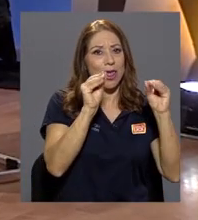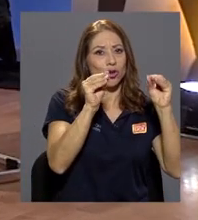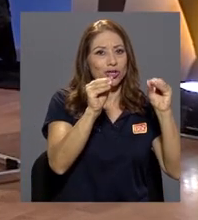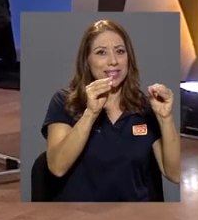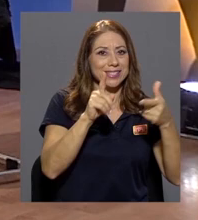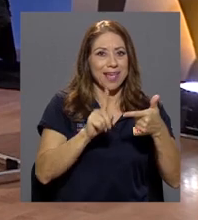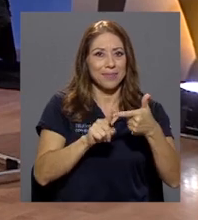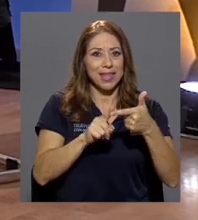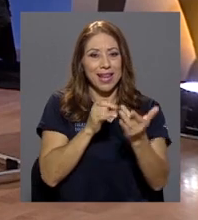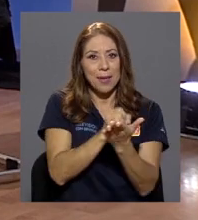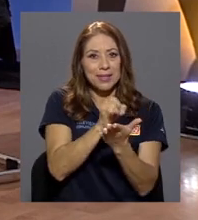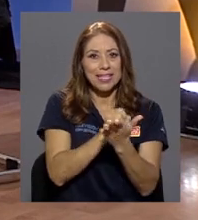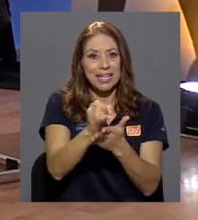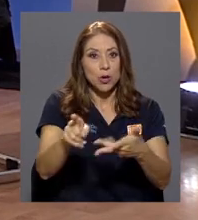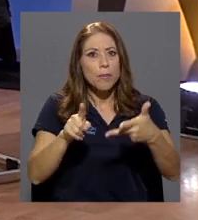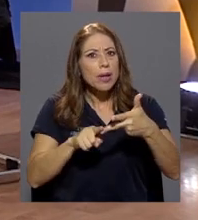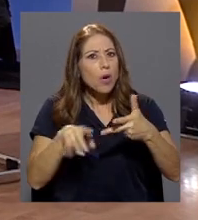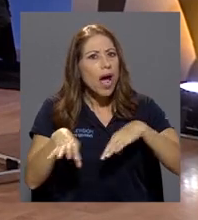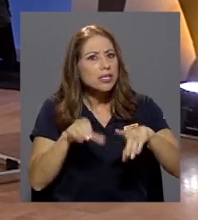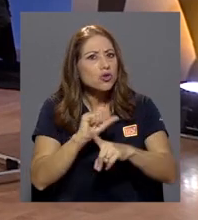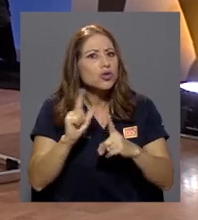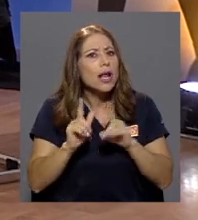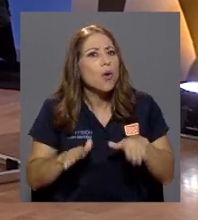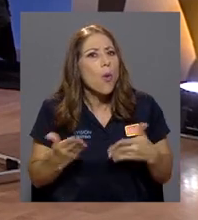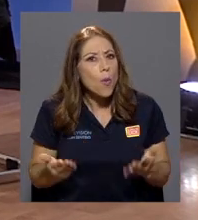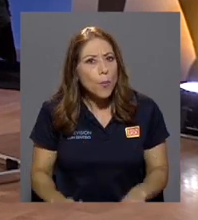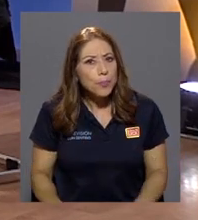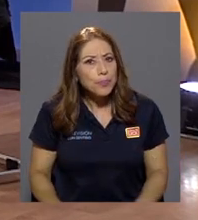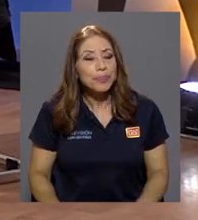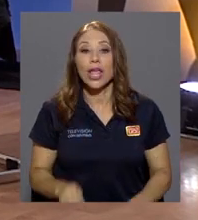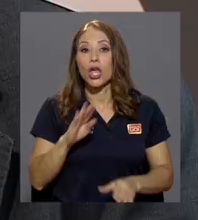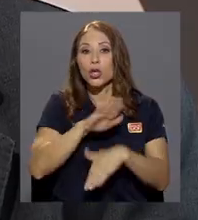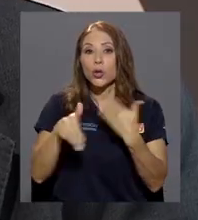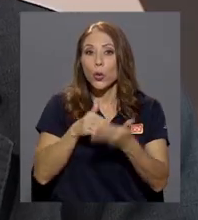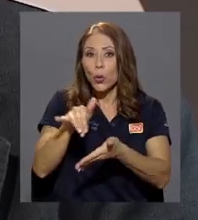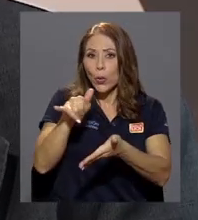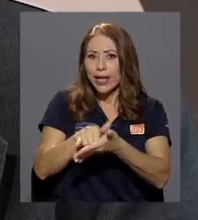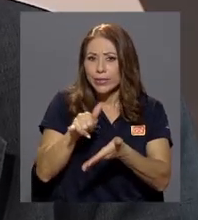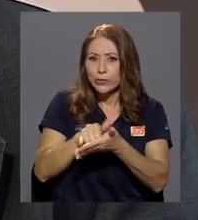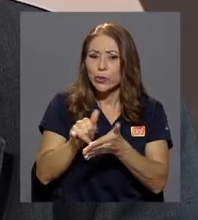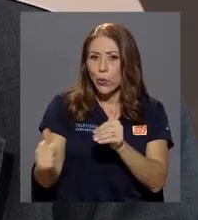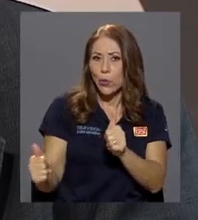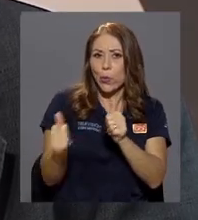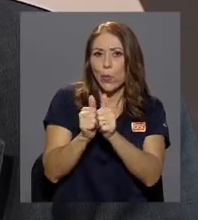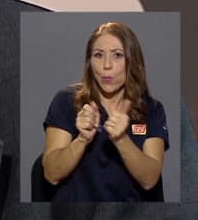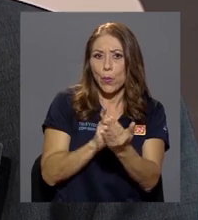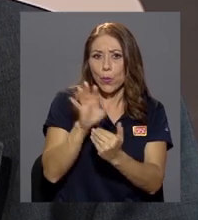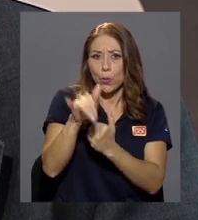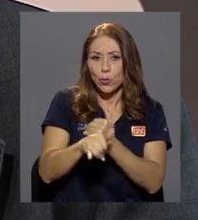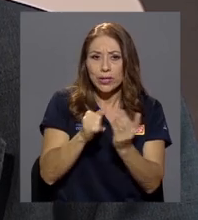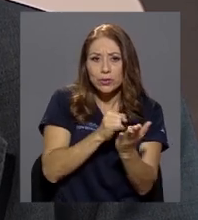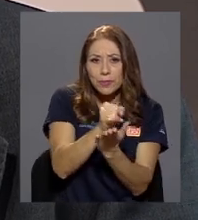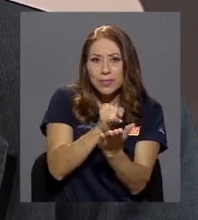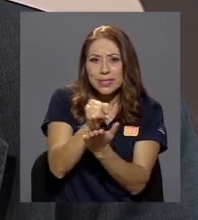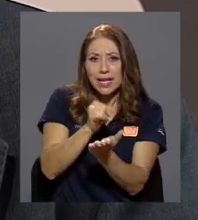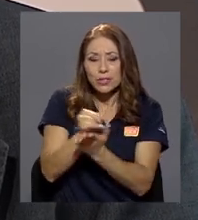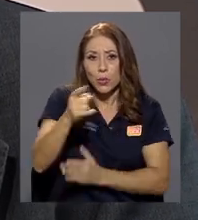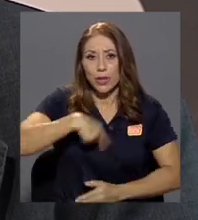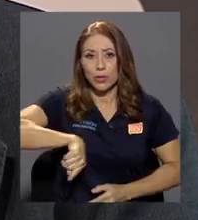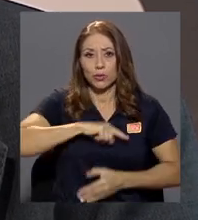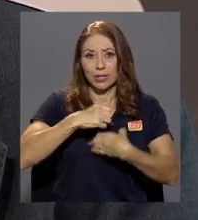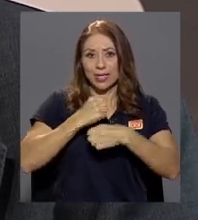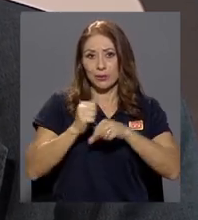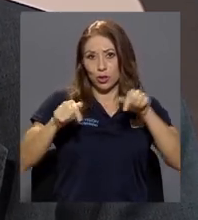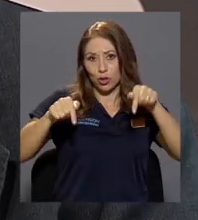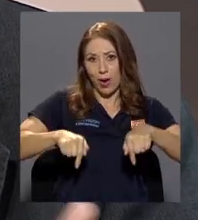persa pero cómo llevamos eso hacia la acción social o la extensión en todo esto ha ido acompañado también de proyectos de investigación que